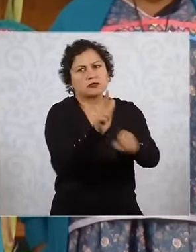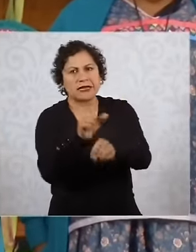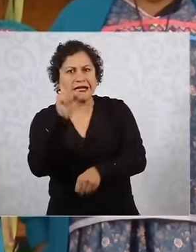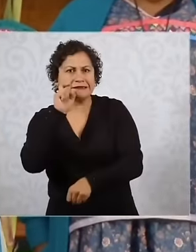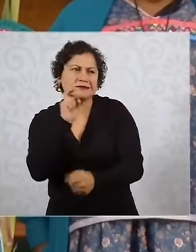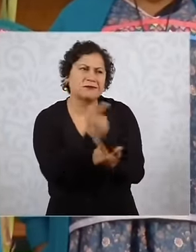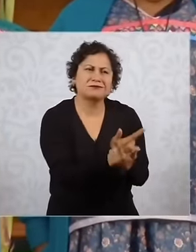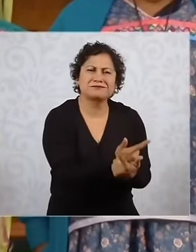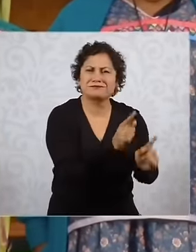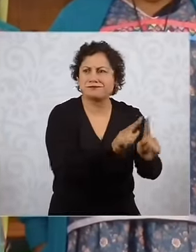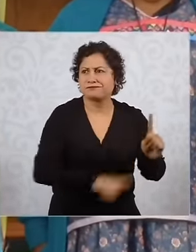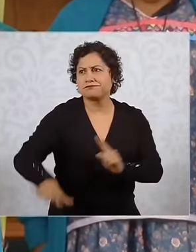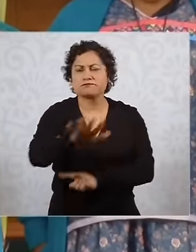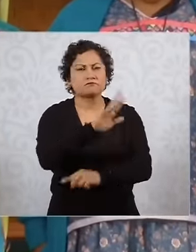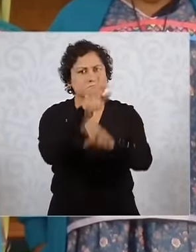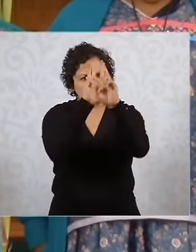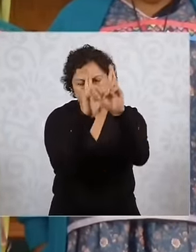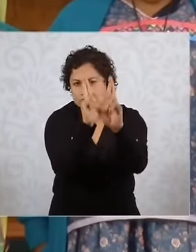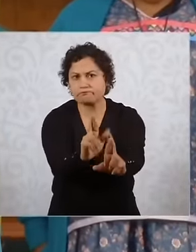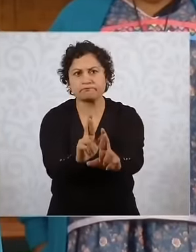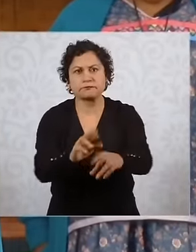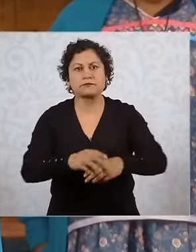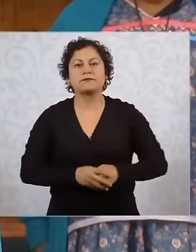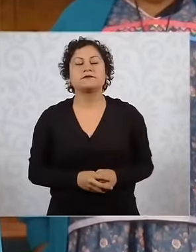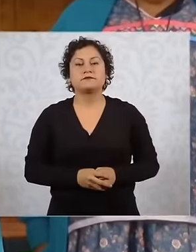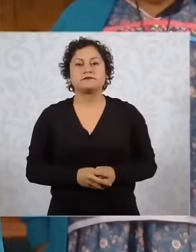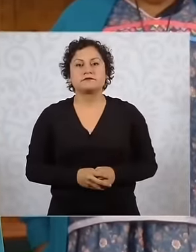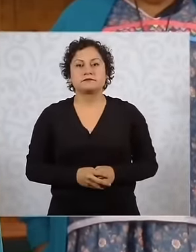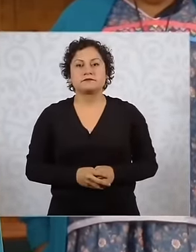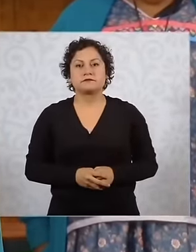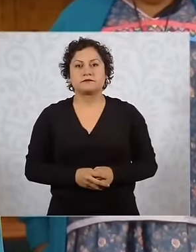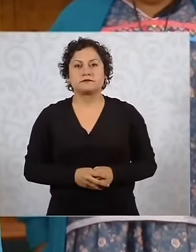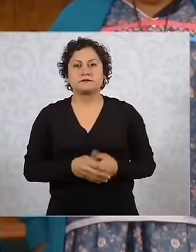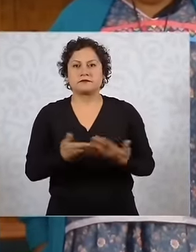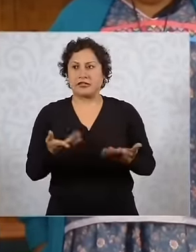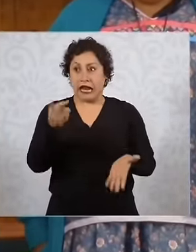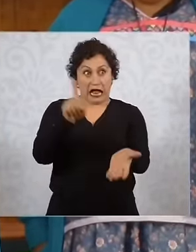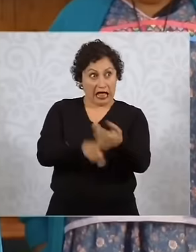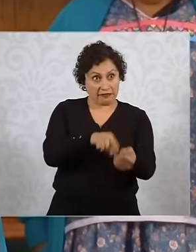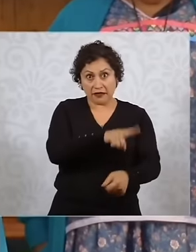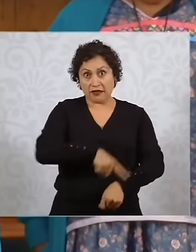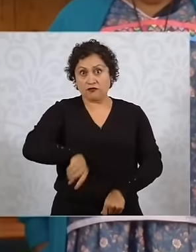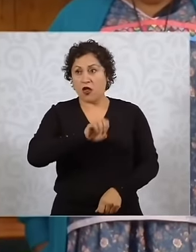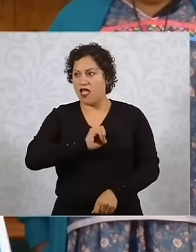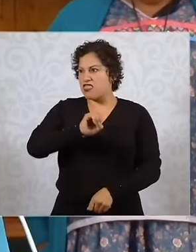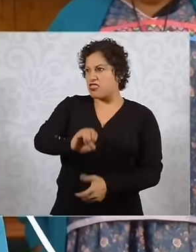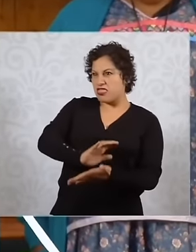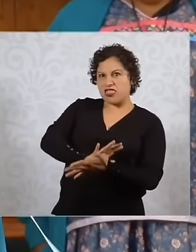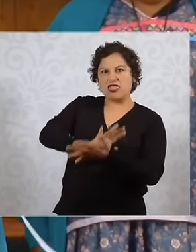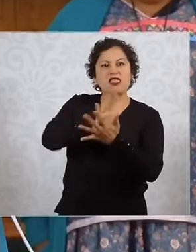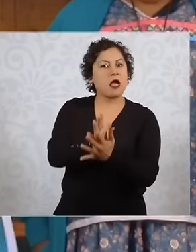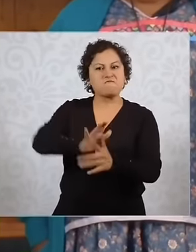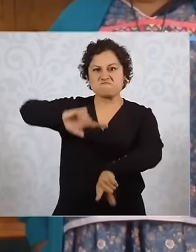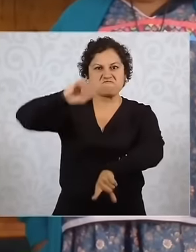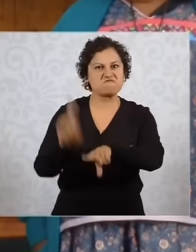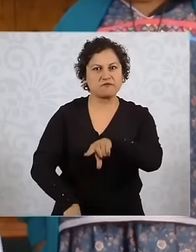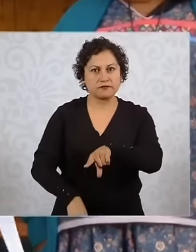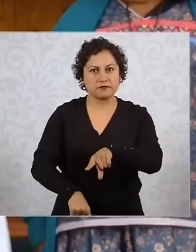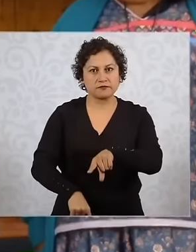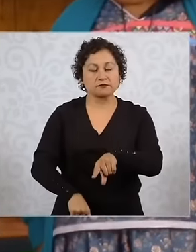sociedad. Combatiremos cualquier forma de discriminación. No al